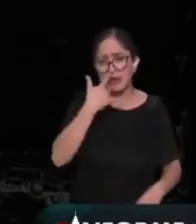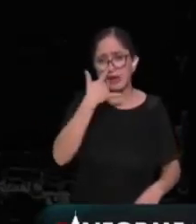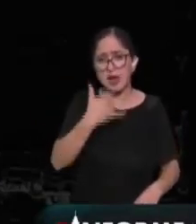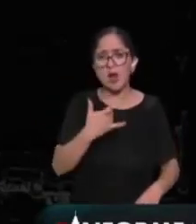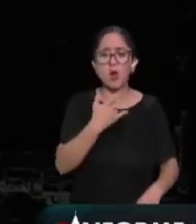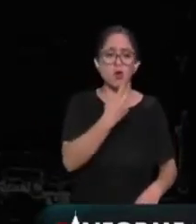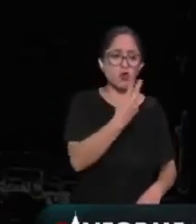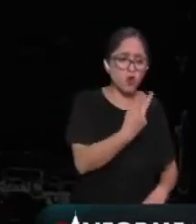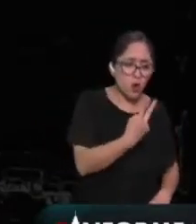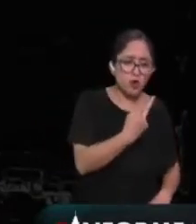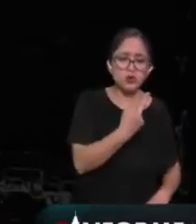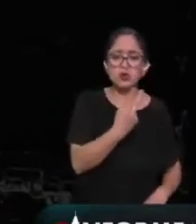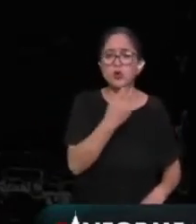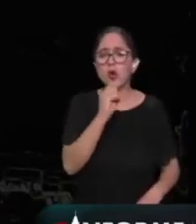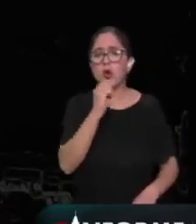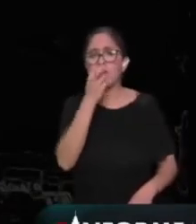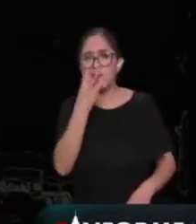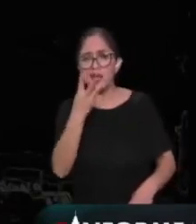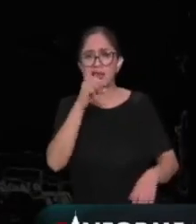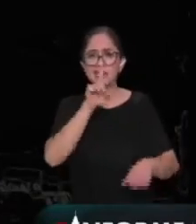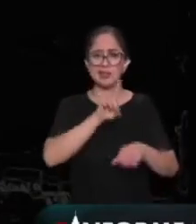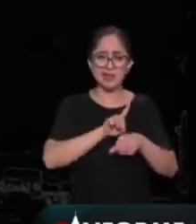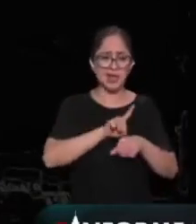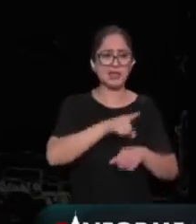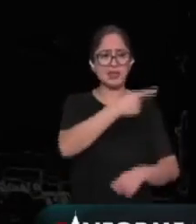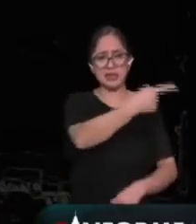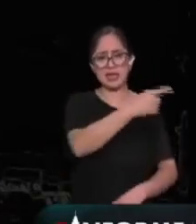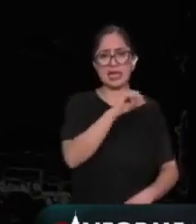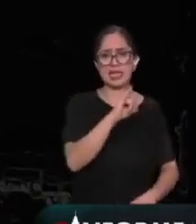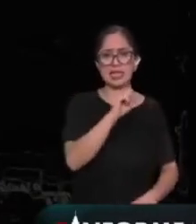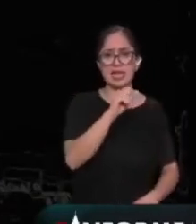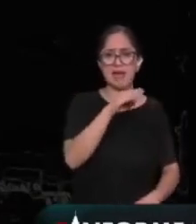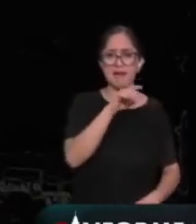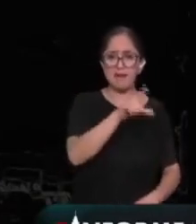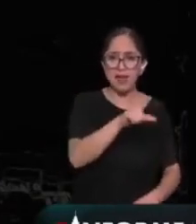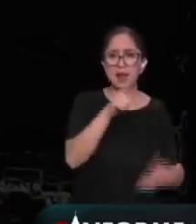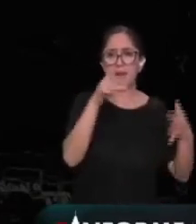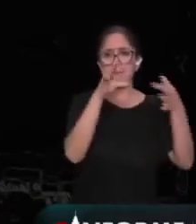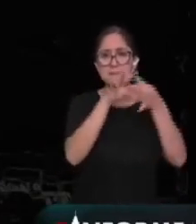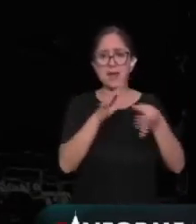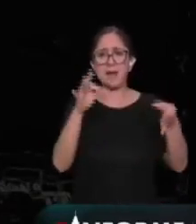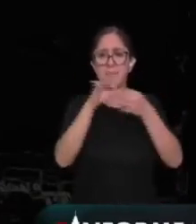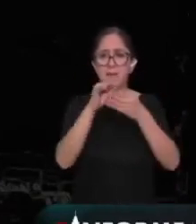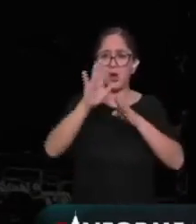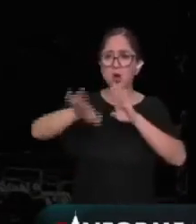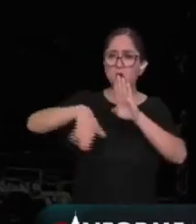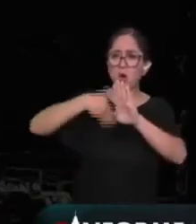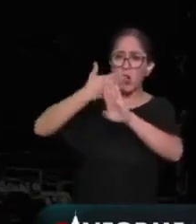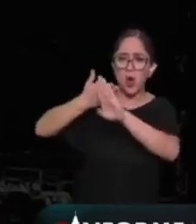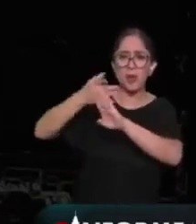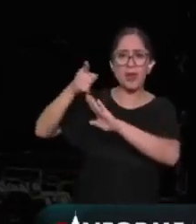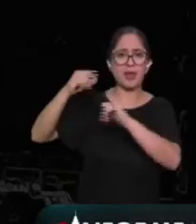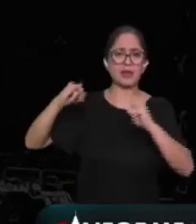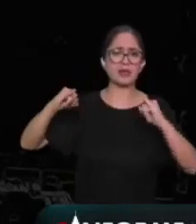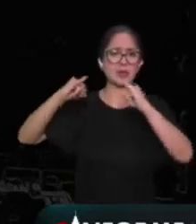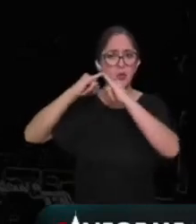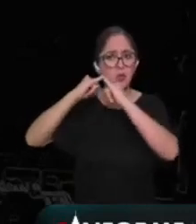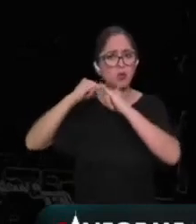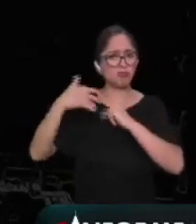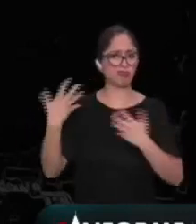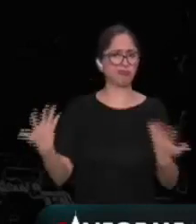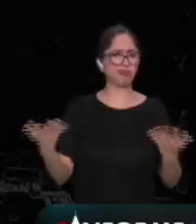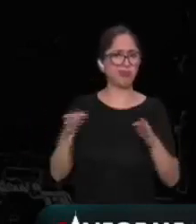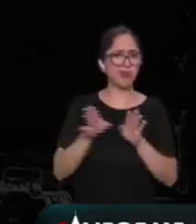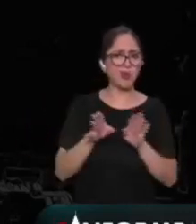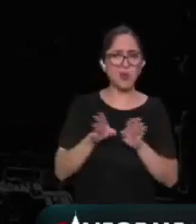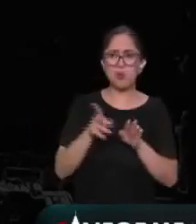2 o 3 días que esta señora ha estado hablando muy mal del instituto, que ha trabajado tan bien, y principalmente